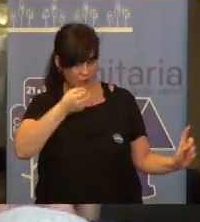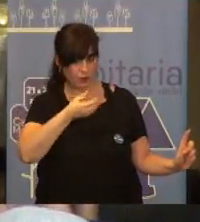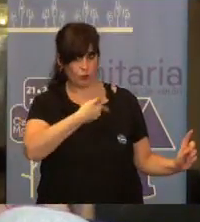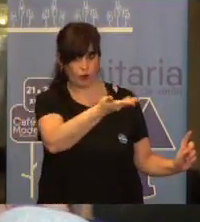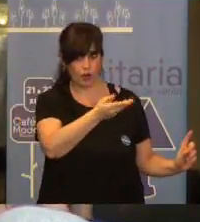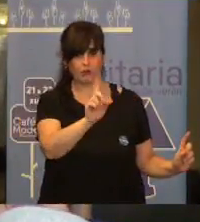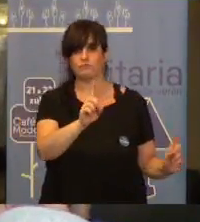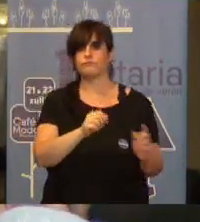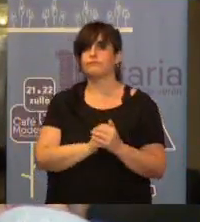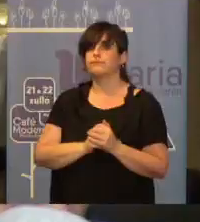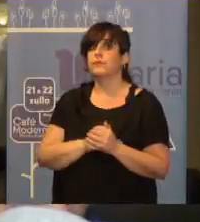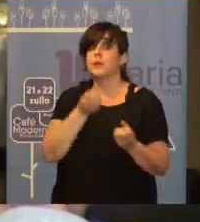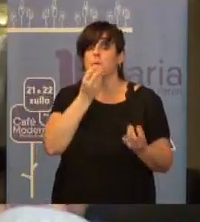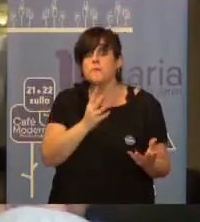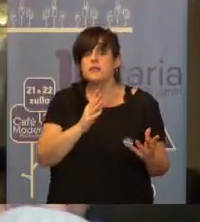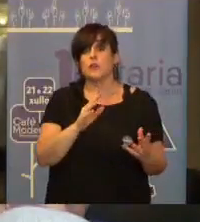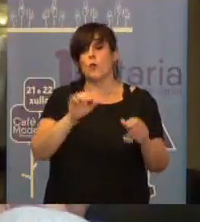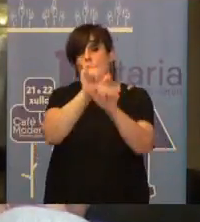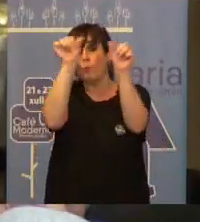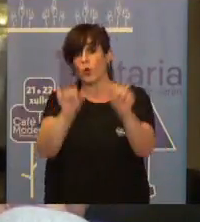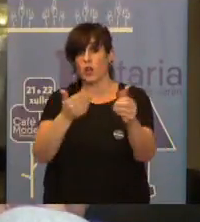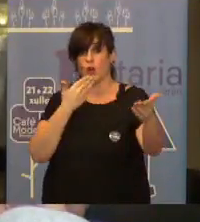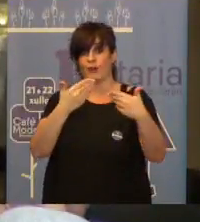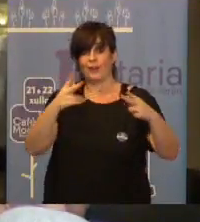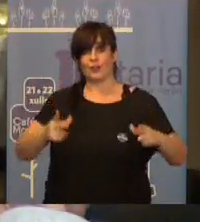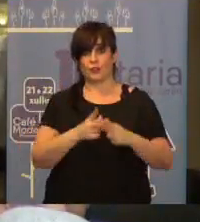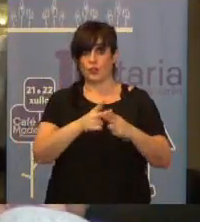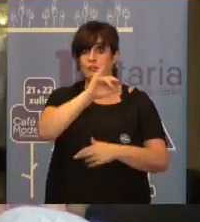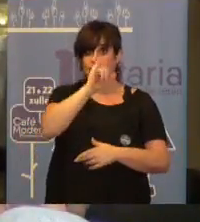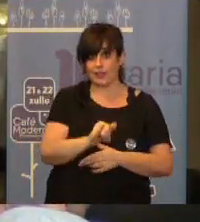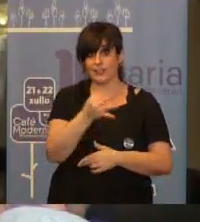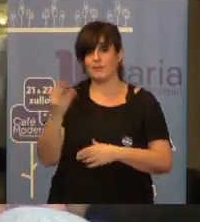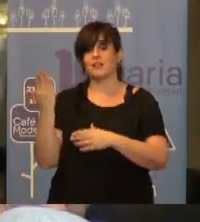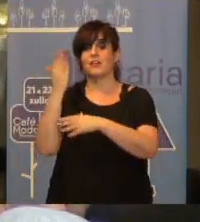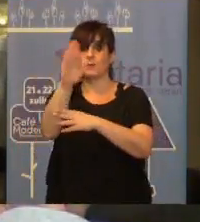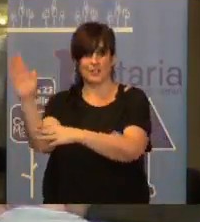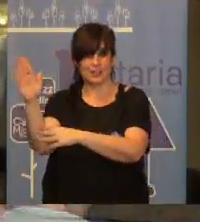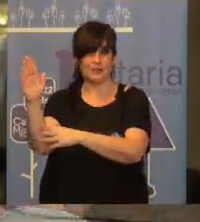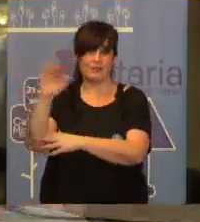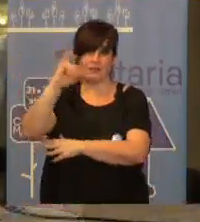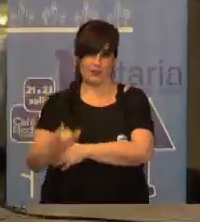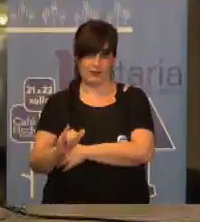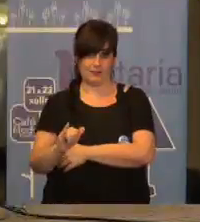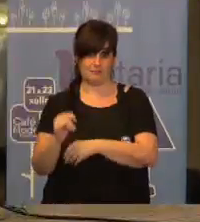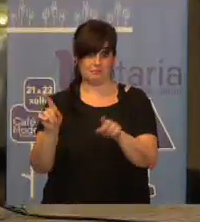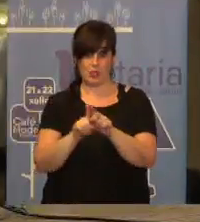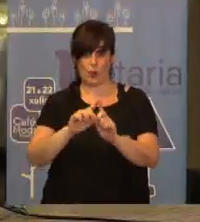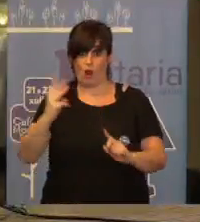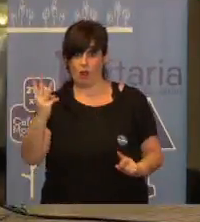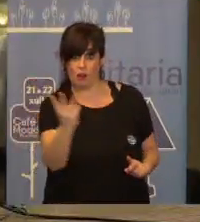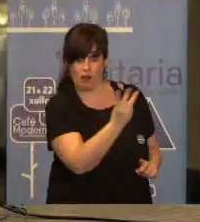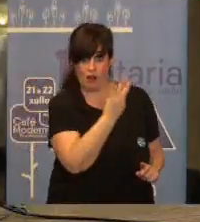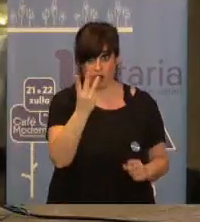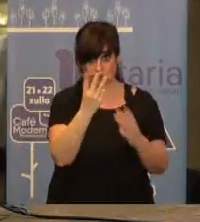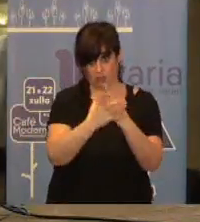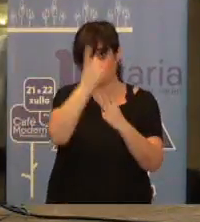do modelo de relacións sociales e, por último, unha crisis de representatividade. Son tres crisis en unha e son tres crisis que, en todo